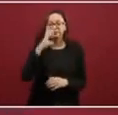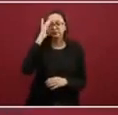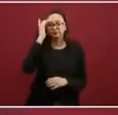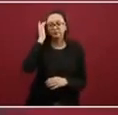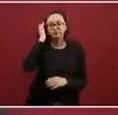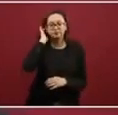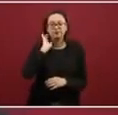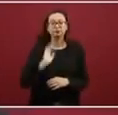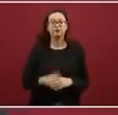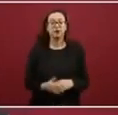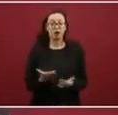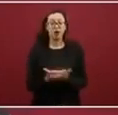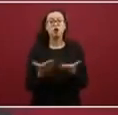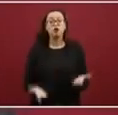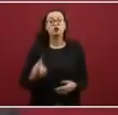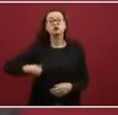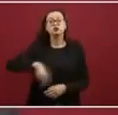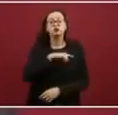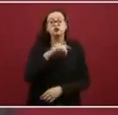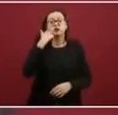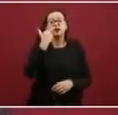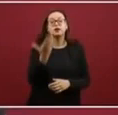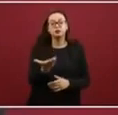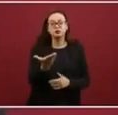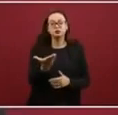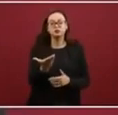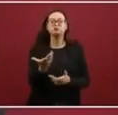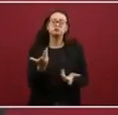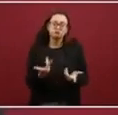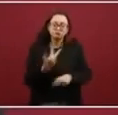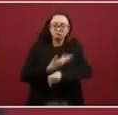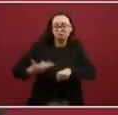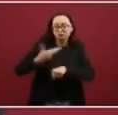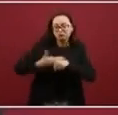único que estamos tratando de hacer es diseñar un sistema que nos permita coexistir